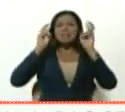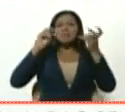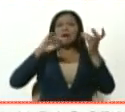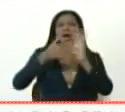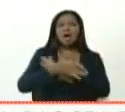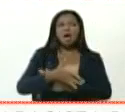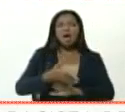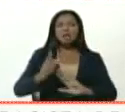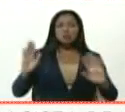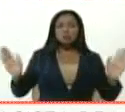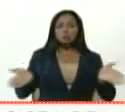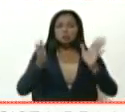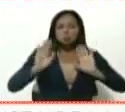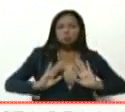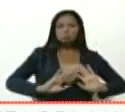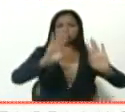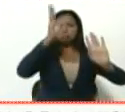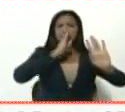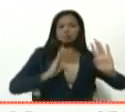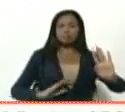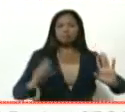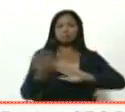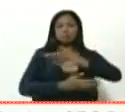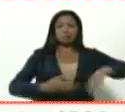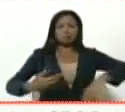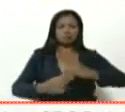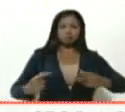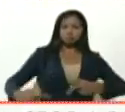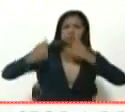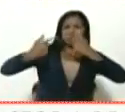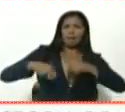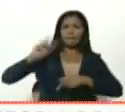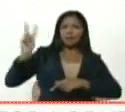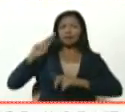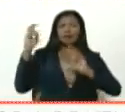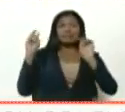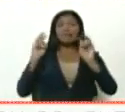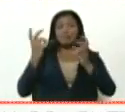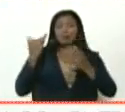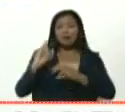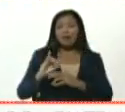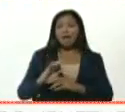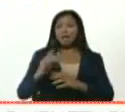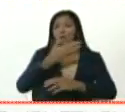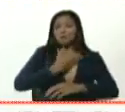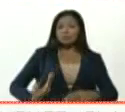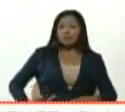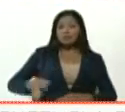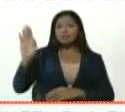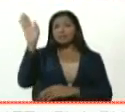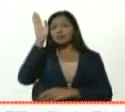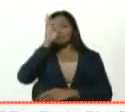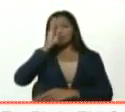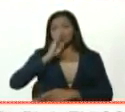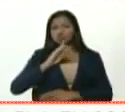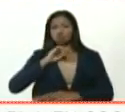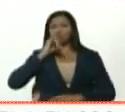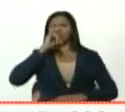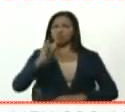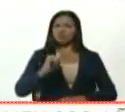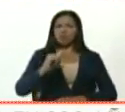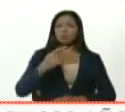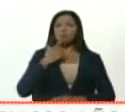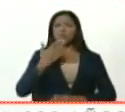empujar al Brasil a un conflicto armado con Venezuela. Es el único tema que tiene con Jair Bolsonaro. Y desde Venezuela lo denunciamos y